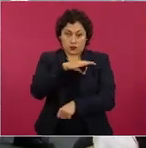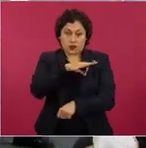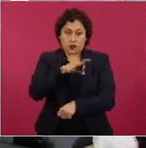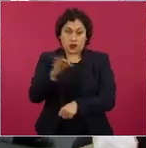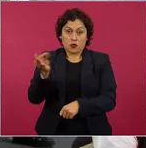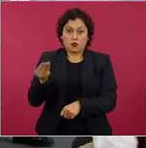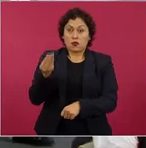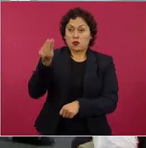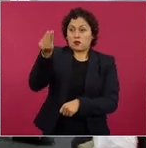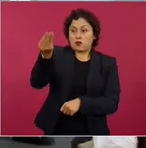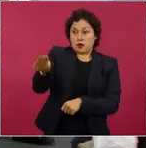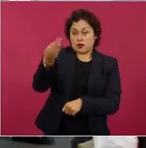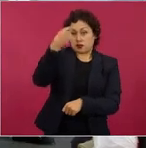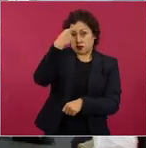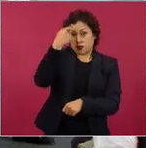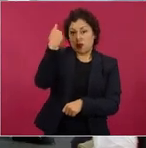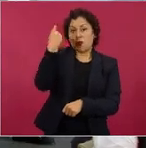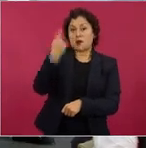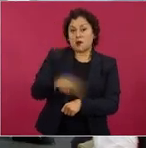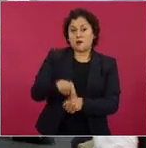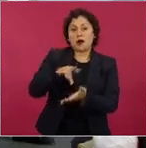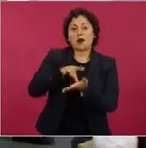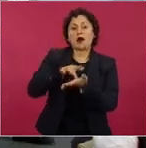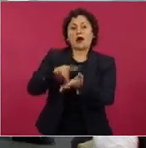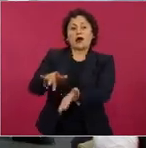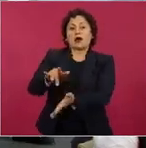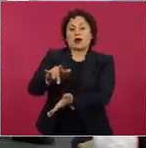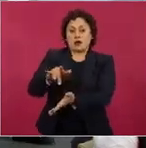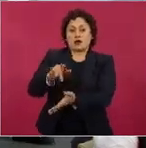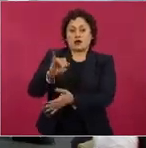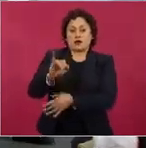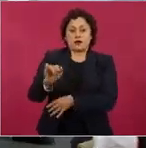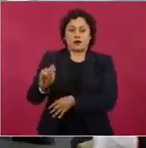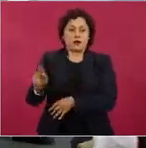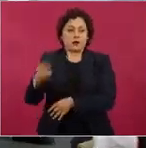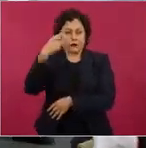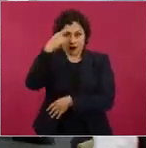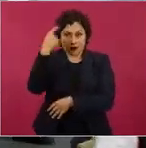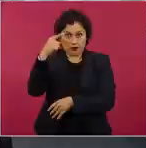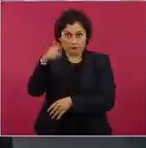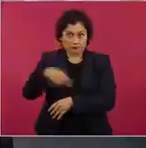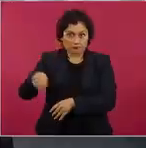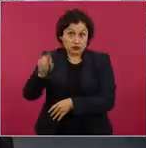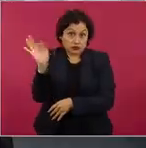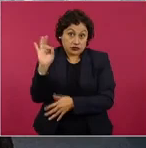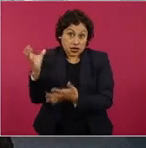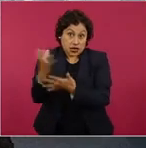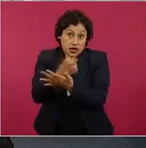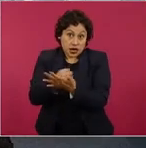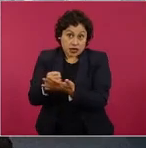la asistencia pública en un momento dado si sale ganador este billete. A ver, dame.